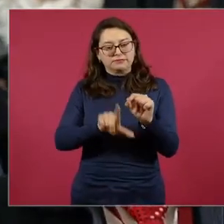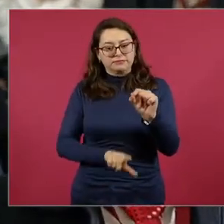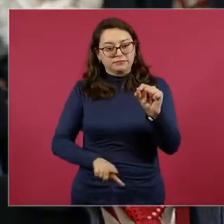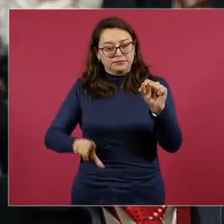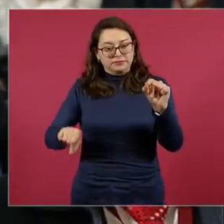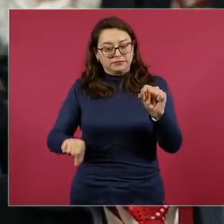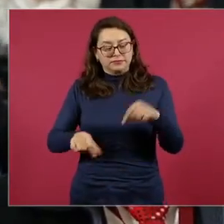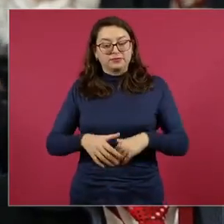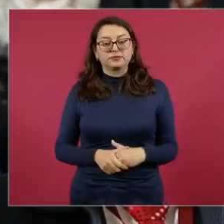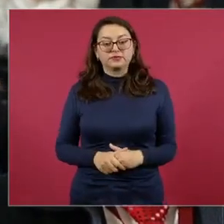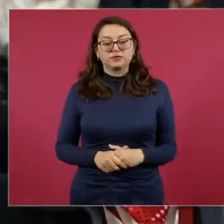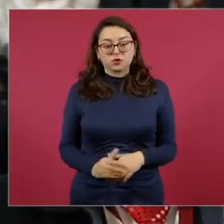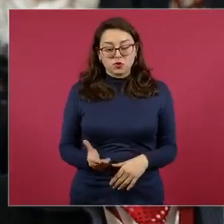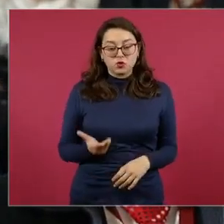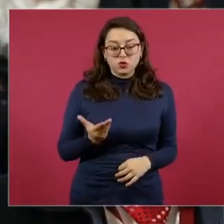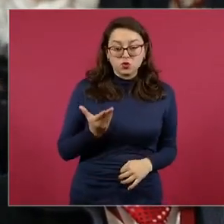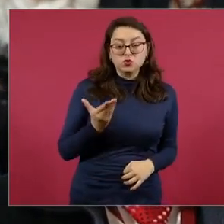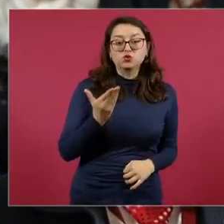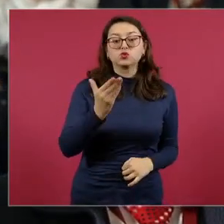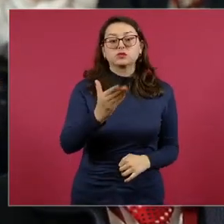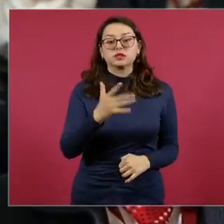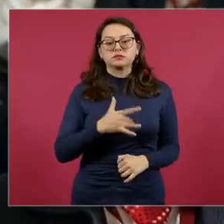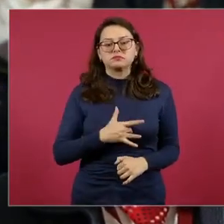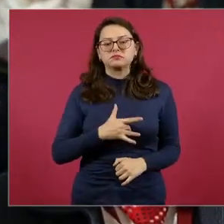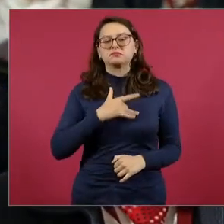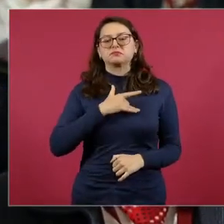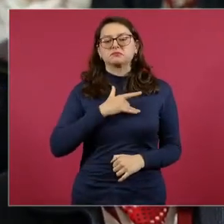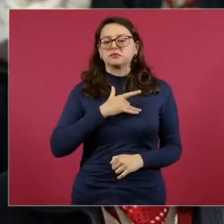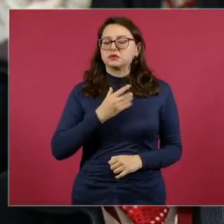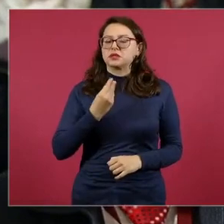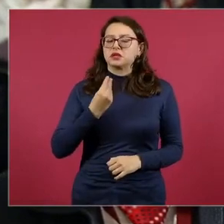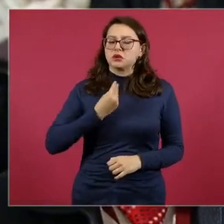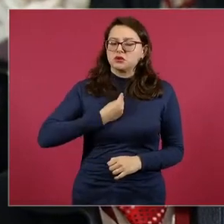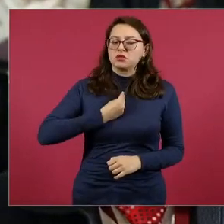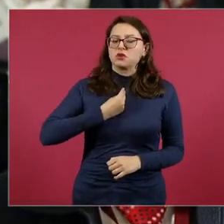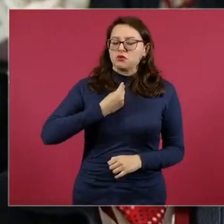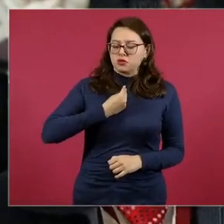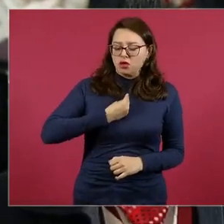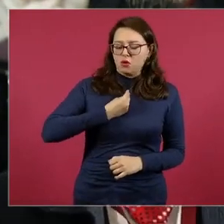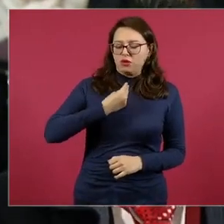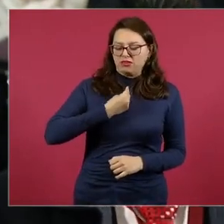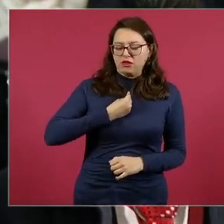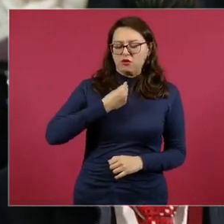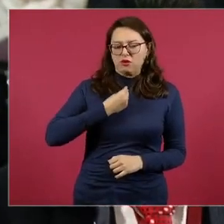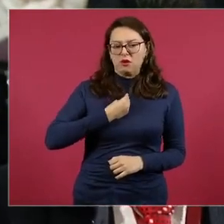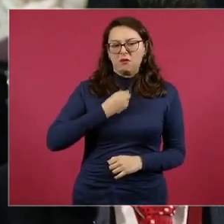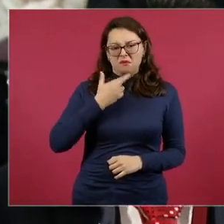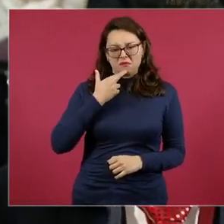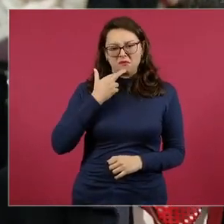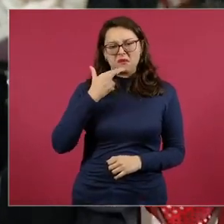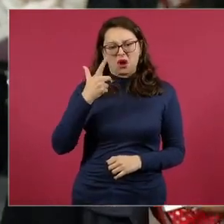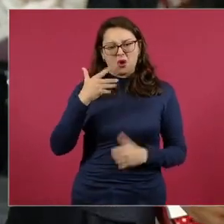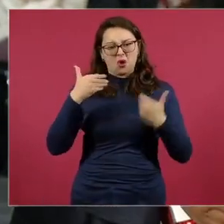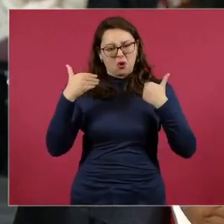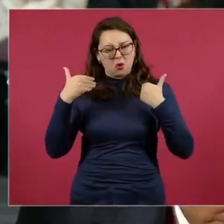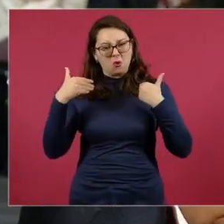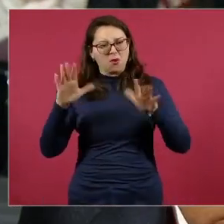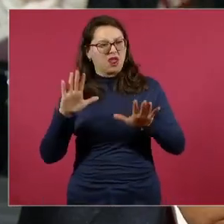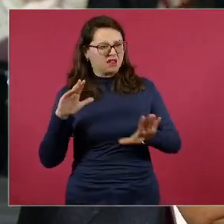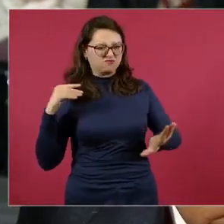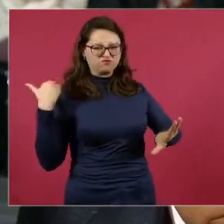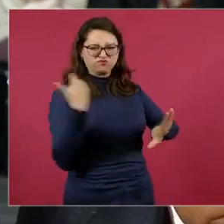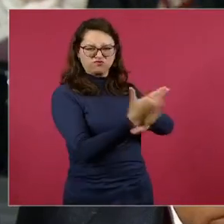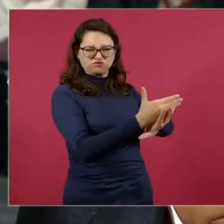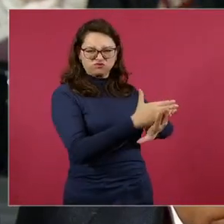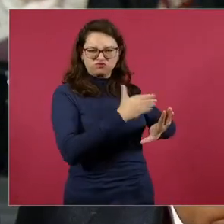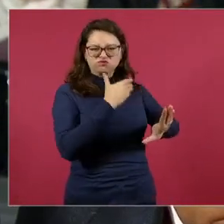mejor excederse en la tolerancia antes de adelantarse al uso de la fuerza pública, aún ante claras